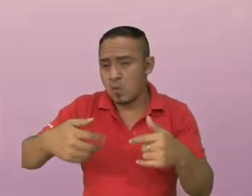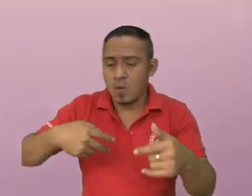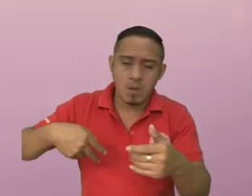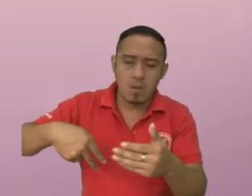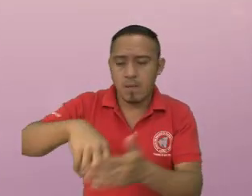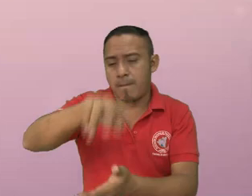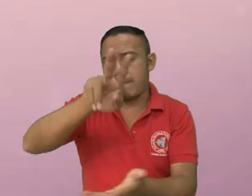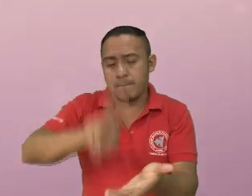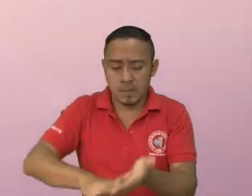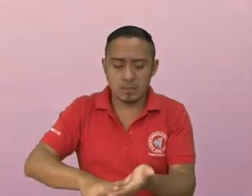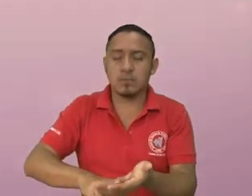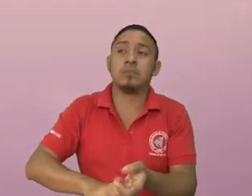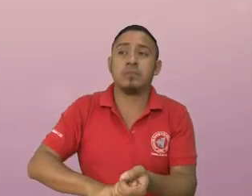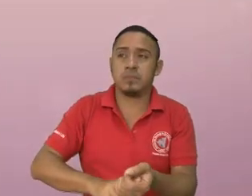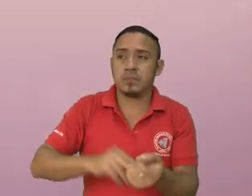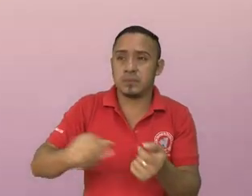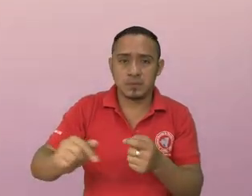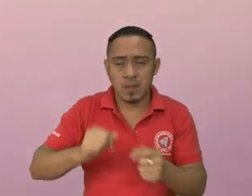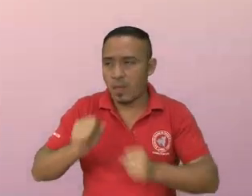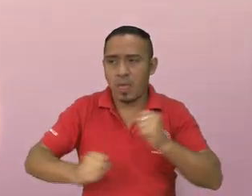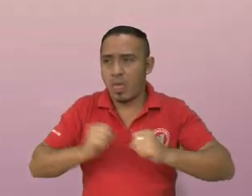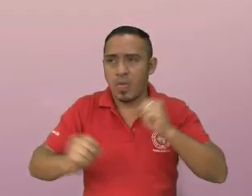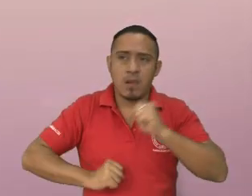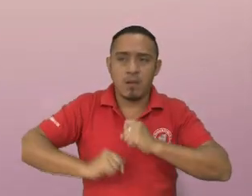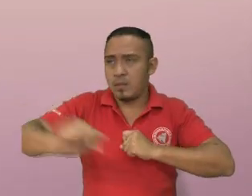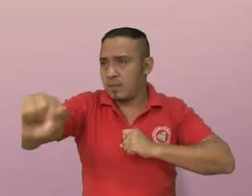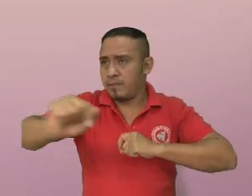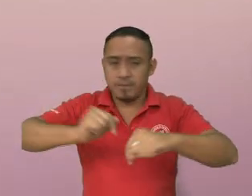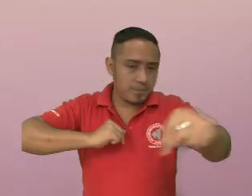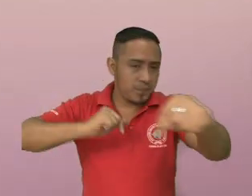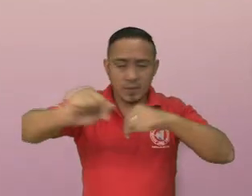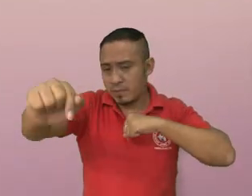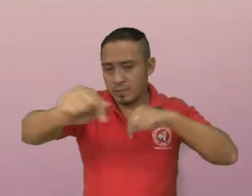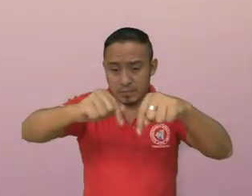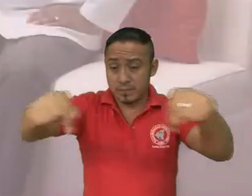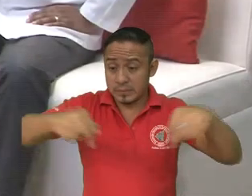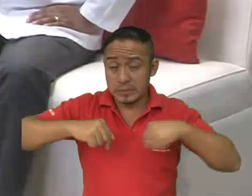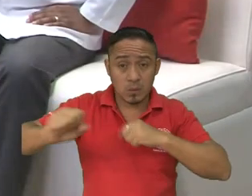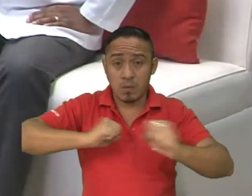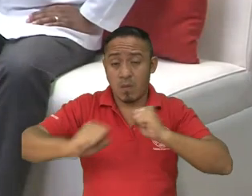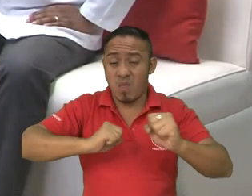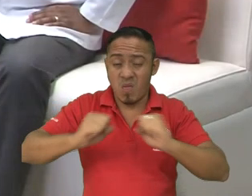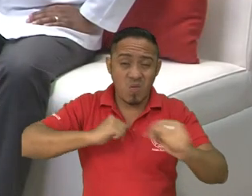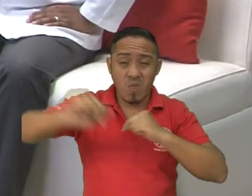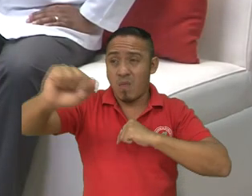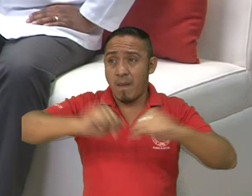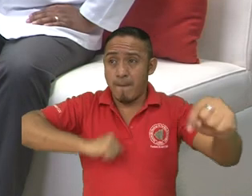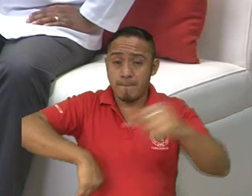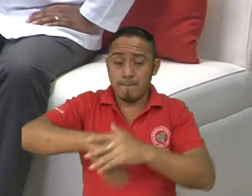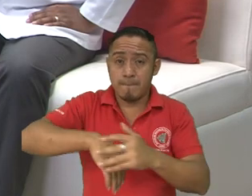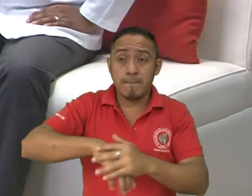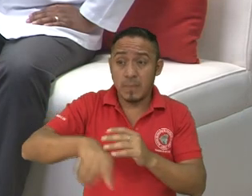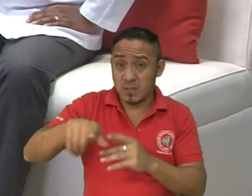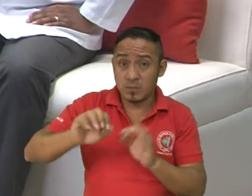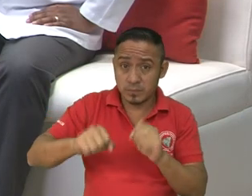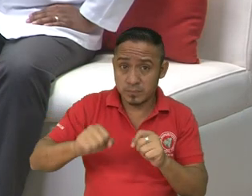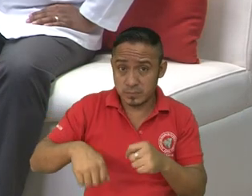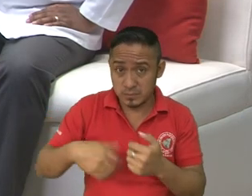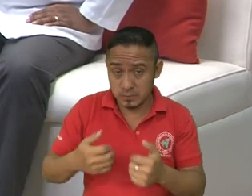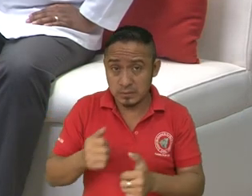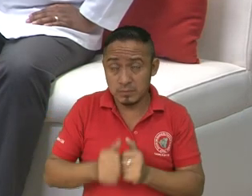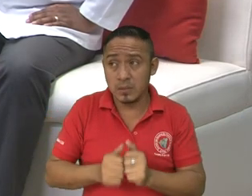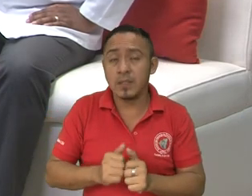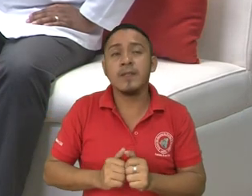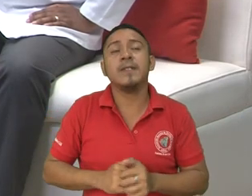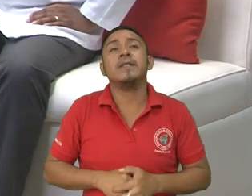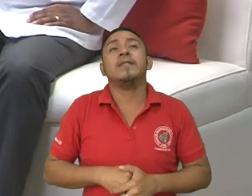fútbol. Exactamente. Obviamente andar corriendo en el campo de arriba para abajo pone en riesgo también. Así es. Un factor